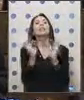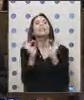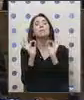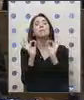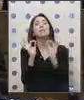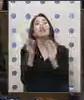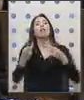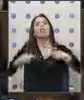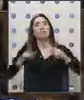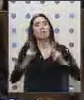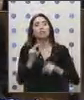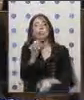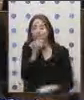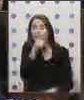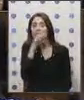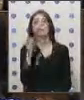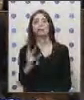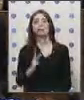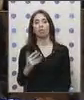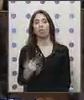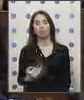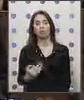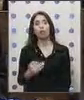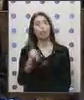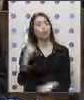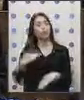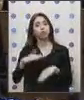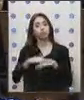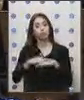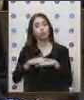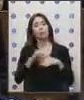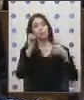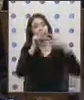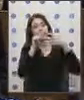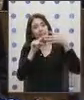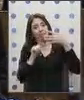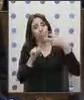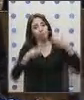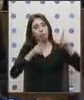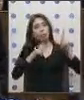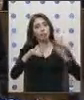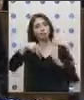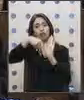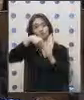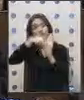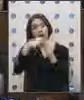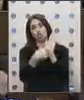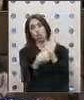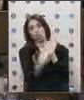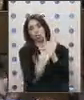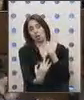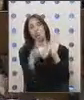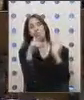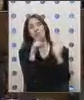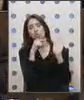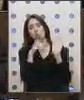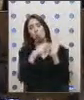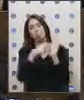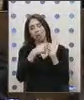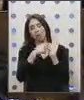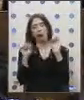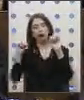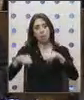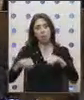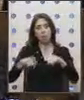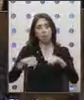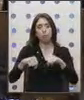digna. También creo que es fundamental para que estos derechos y esta norma, que no cabe duda, se va a aprobar, tengan